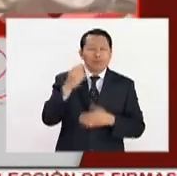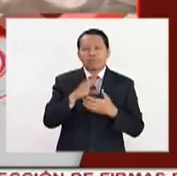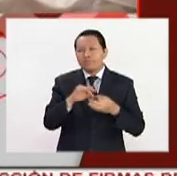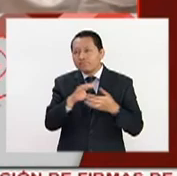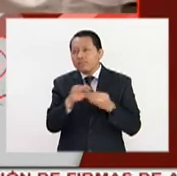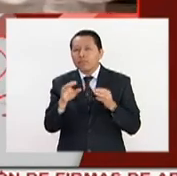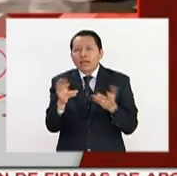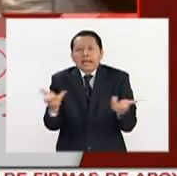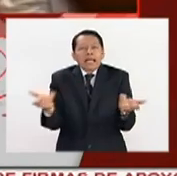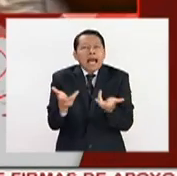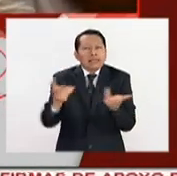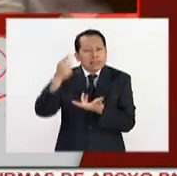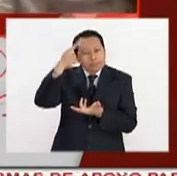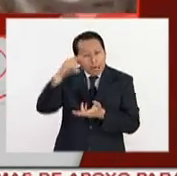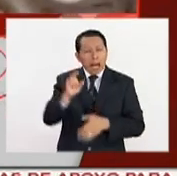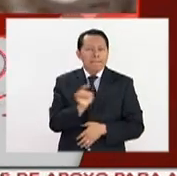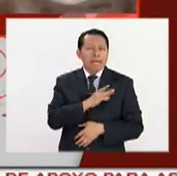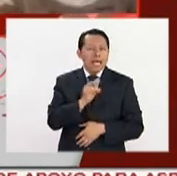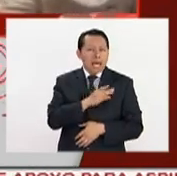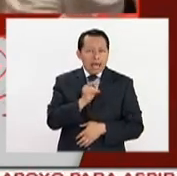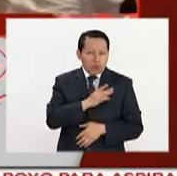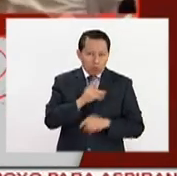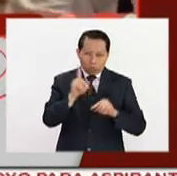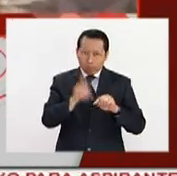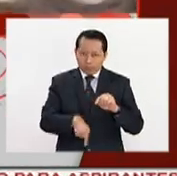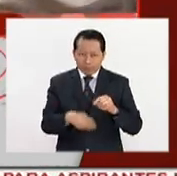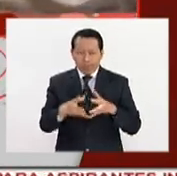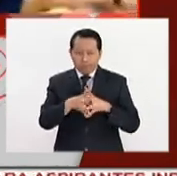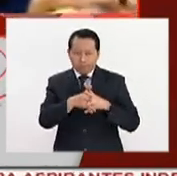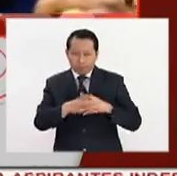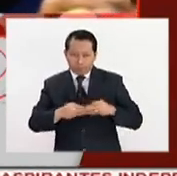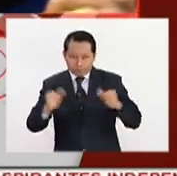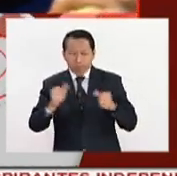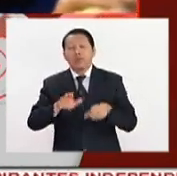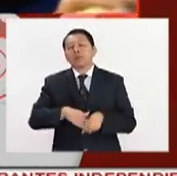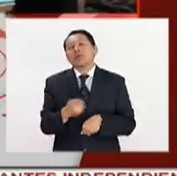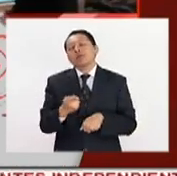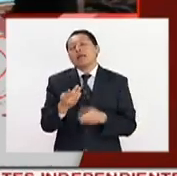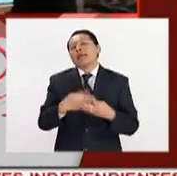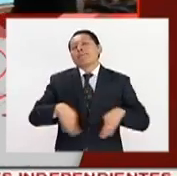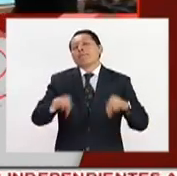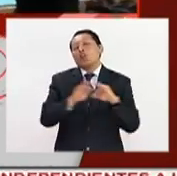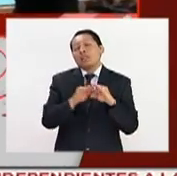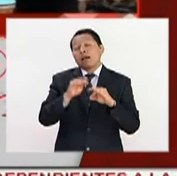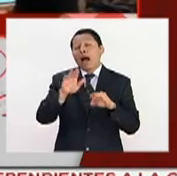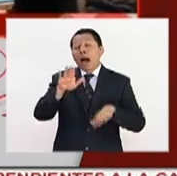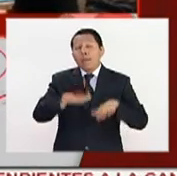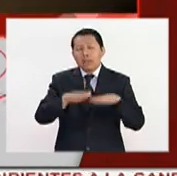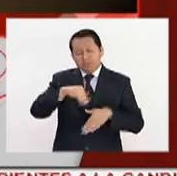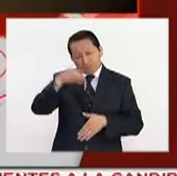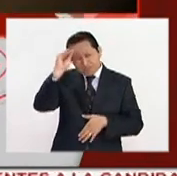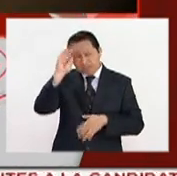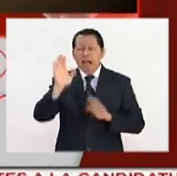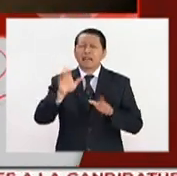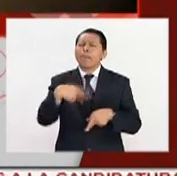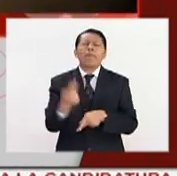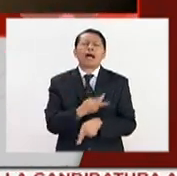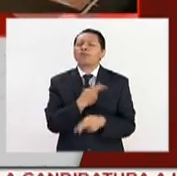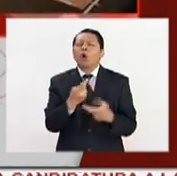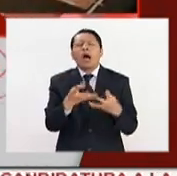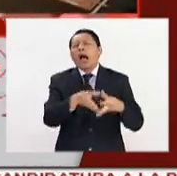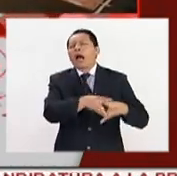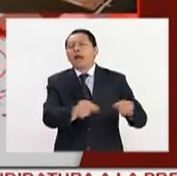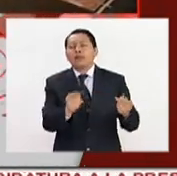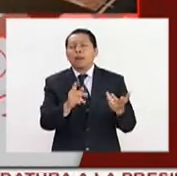haces pues en esta parte de la reconstrucción emocional, que es muy importante, porque de repente parece que ya pasó, que ya no pasó